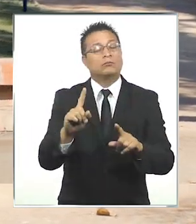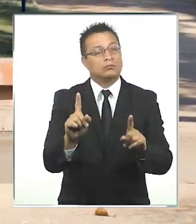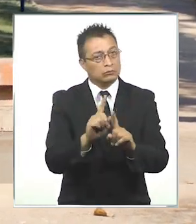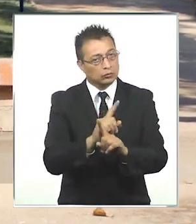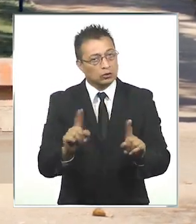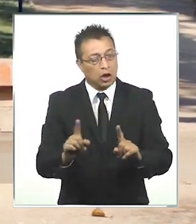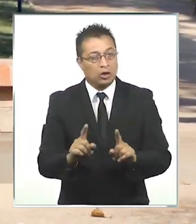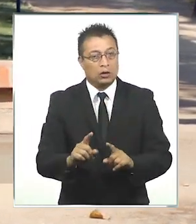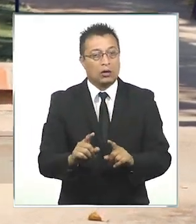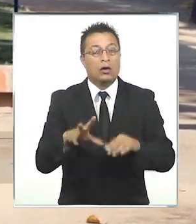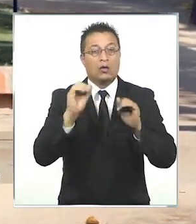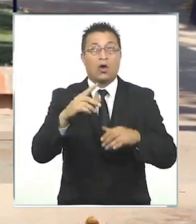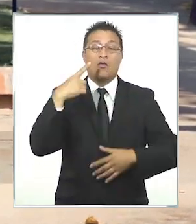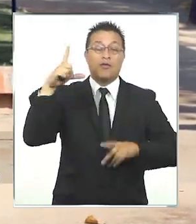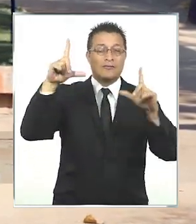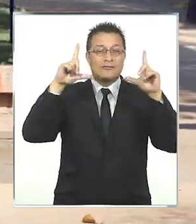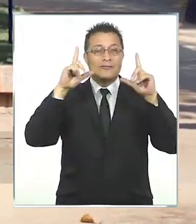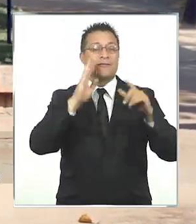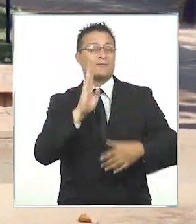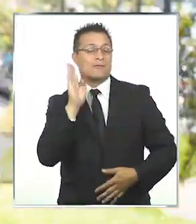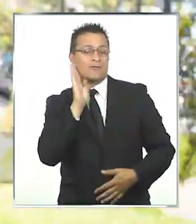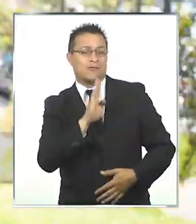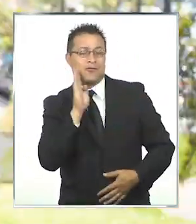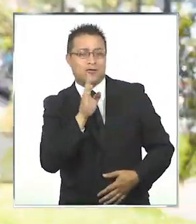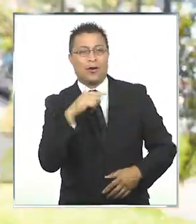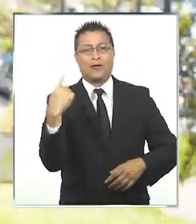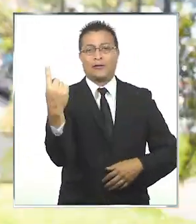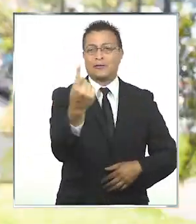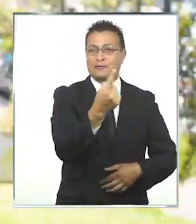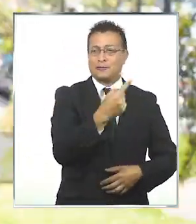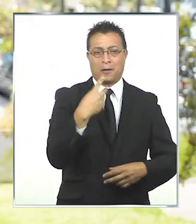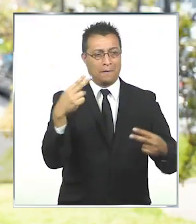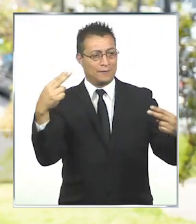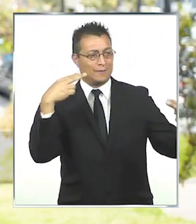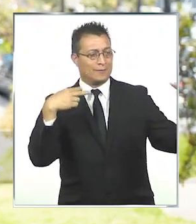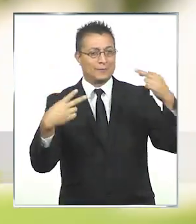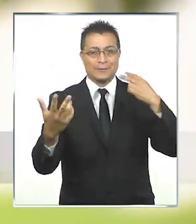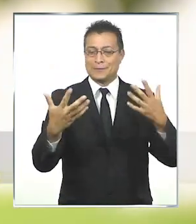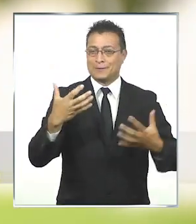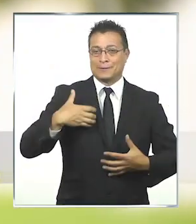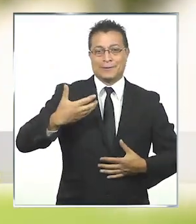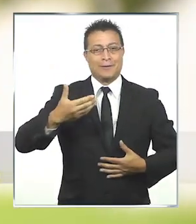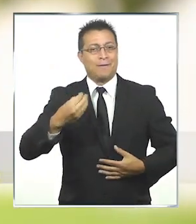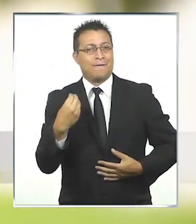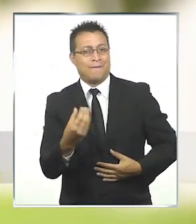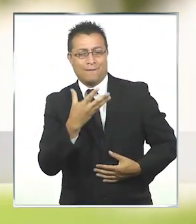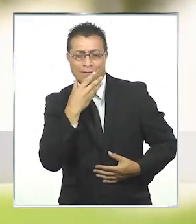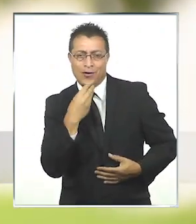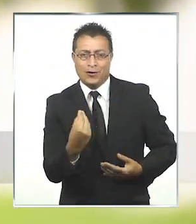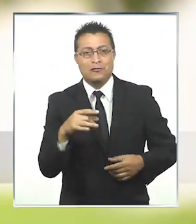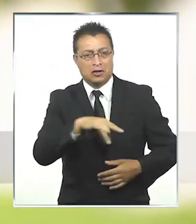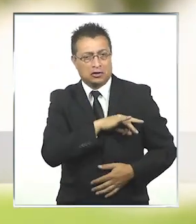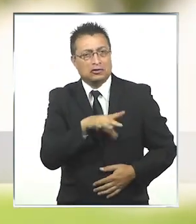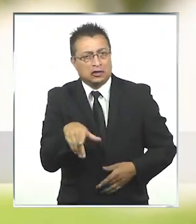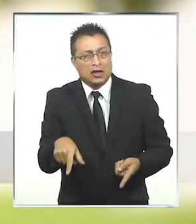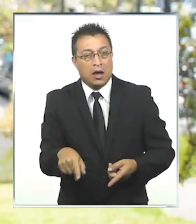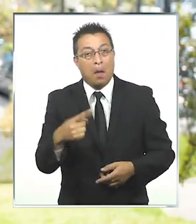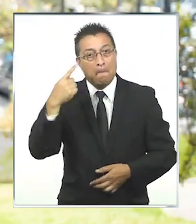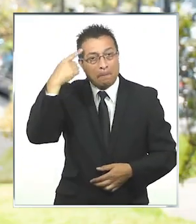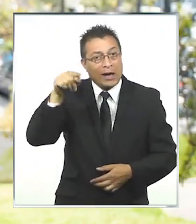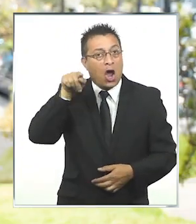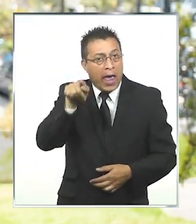la exposición prolongada al sol. Adquirir el color tostado parece tener una repercusión social sumamente importante, por lo menos en nuestro